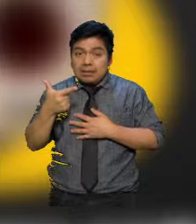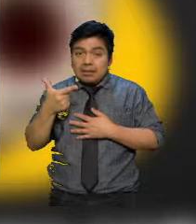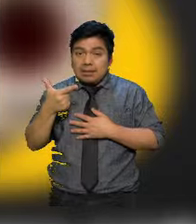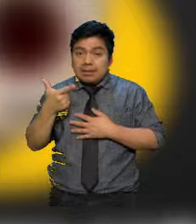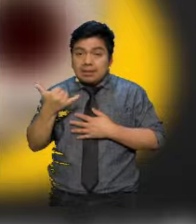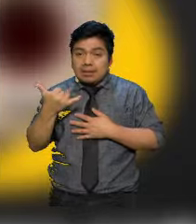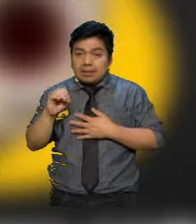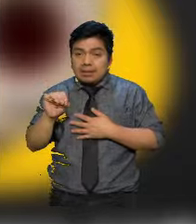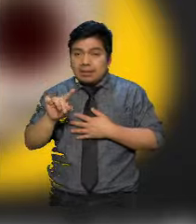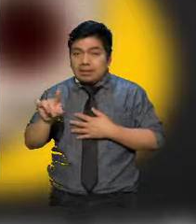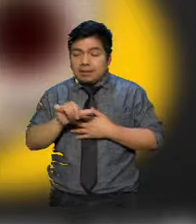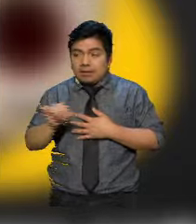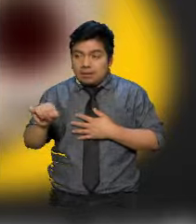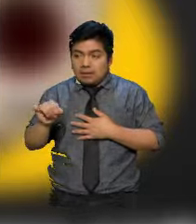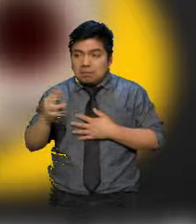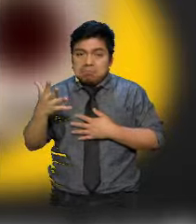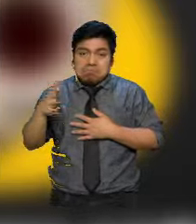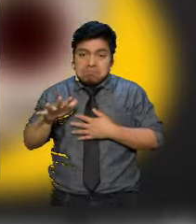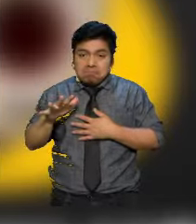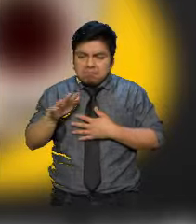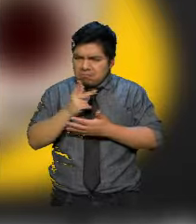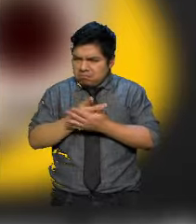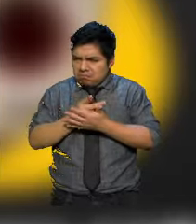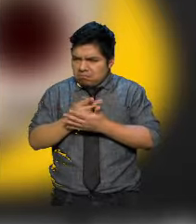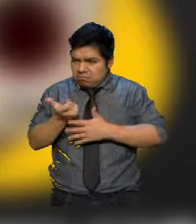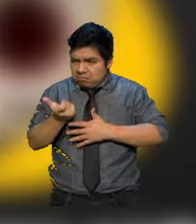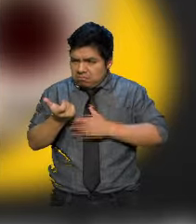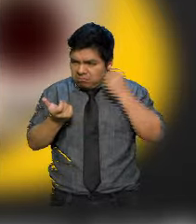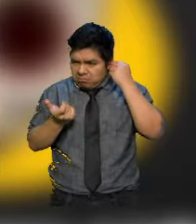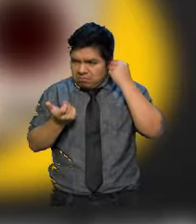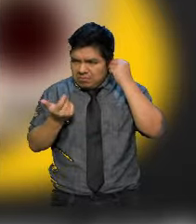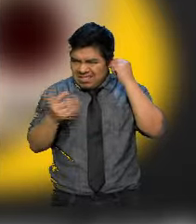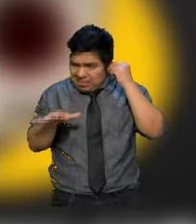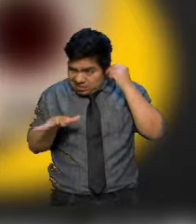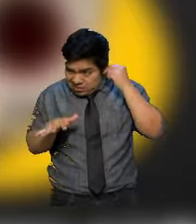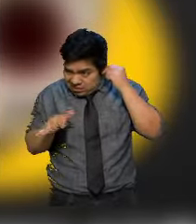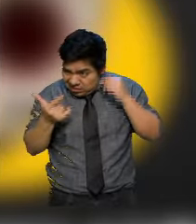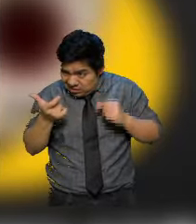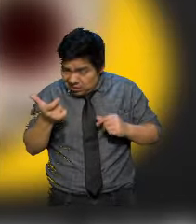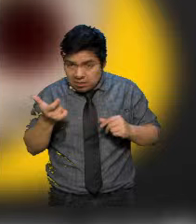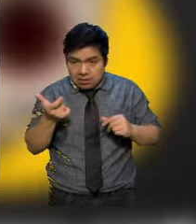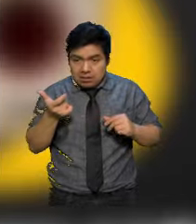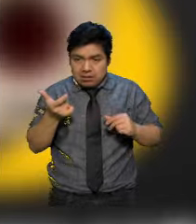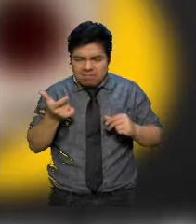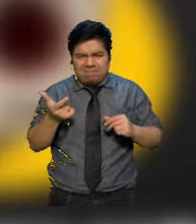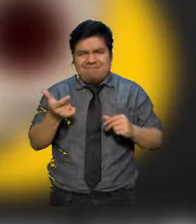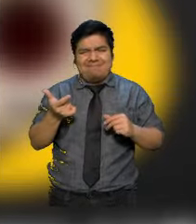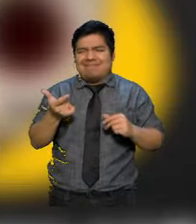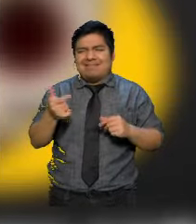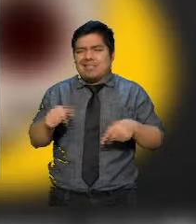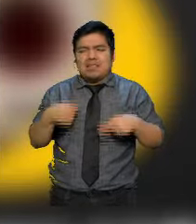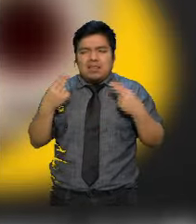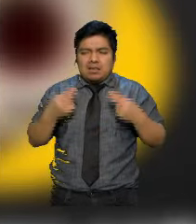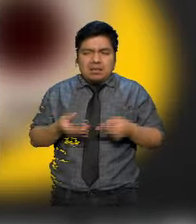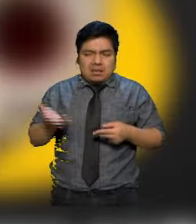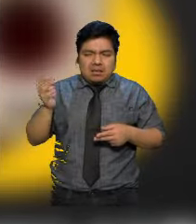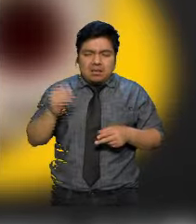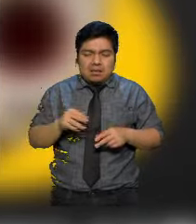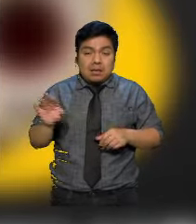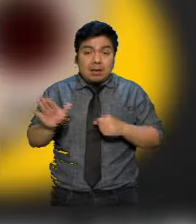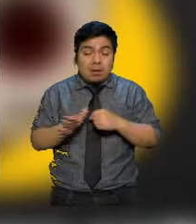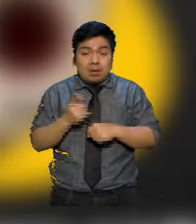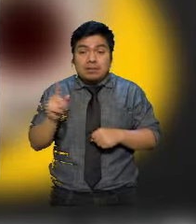por 10 pesos. Hasta más, ¿eh? No. ¡No! Hasta más. Te cae, sí. Me estás cotorreando. Sí, porque hoy les